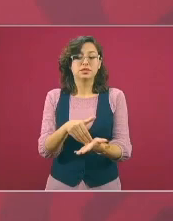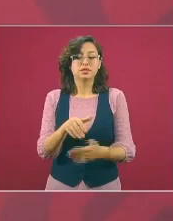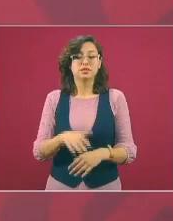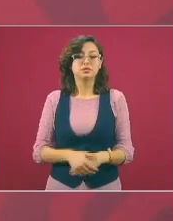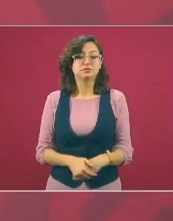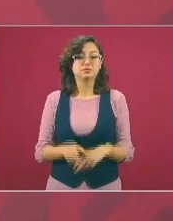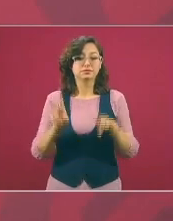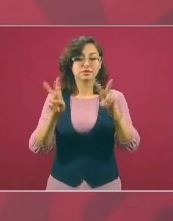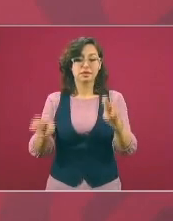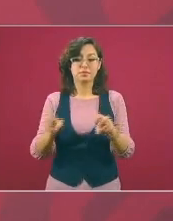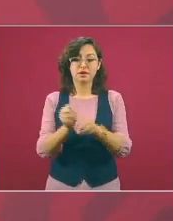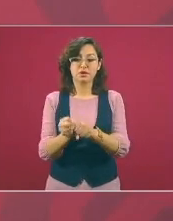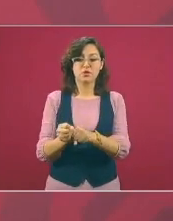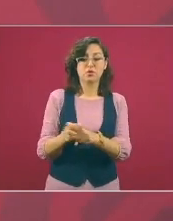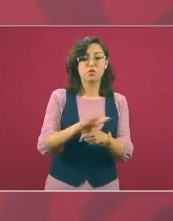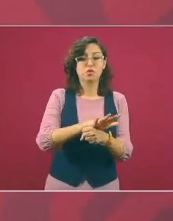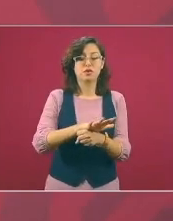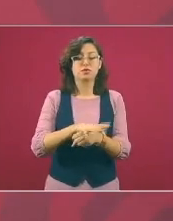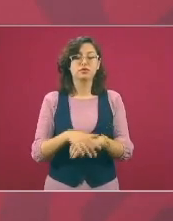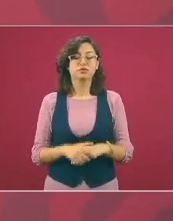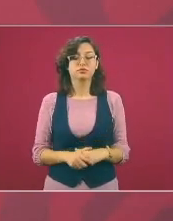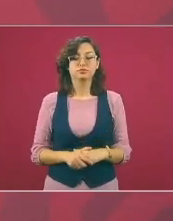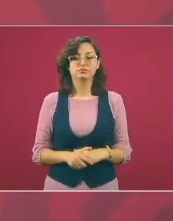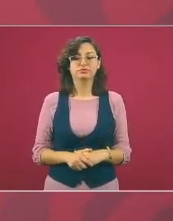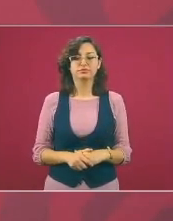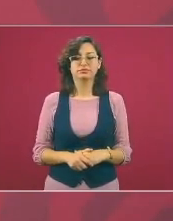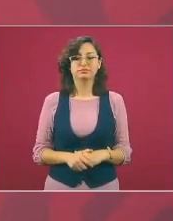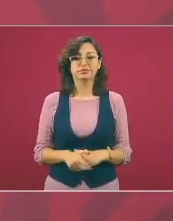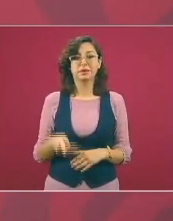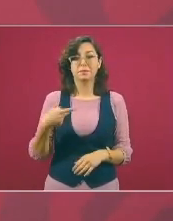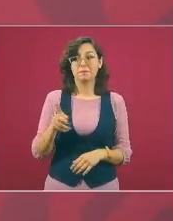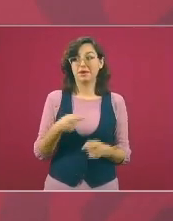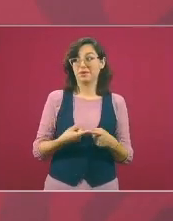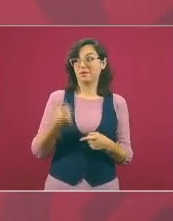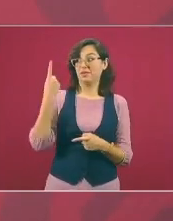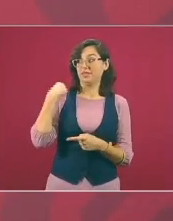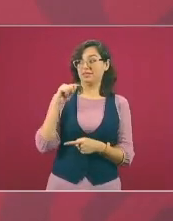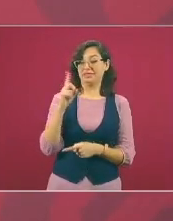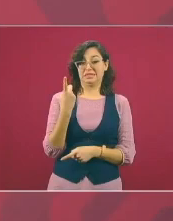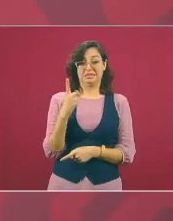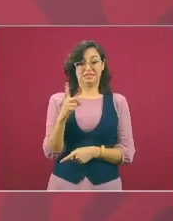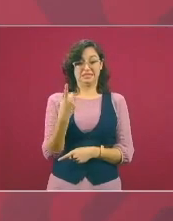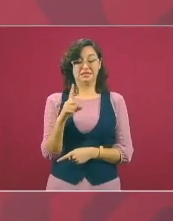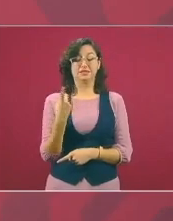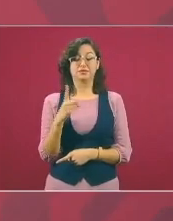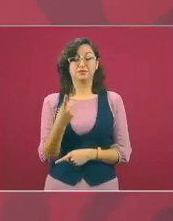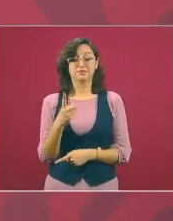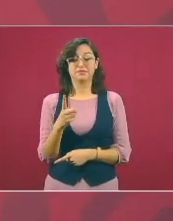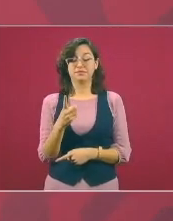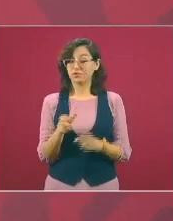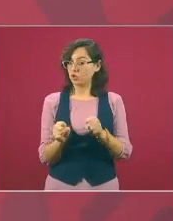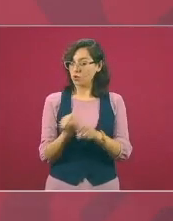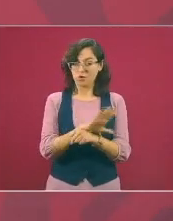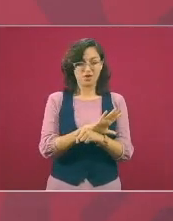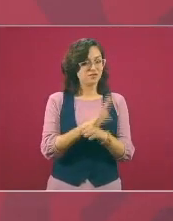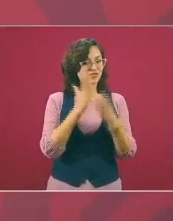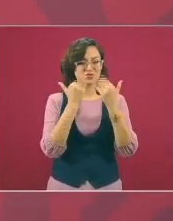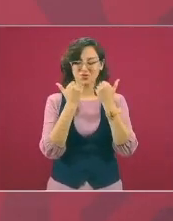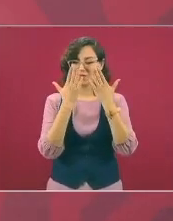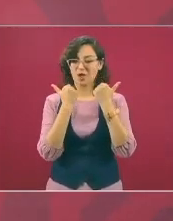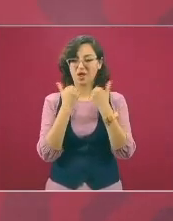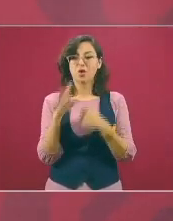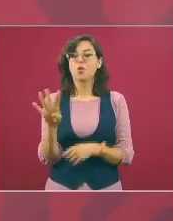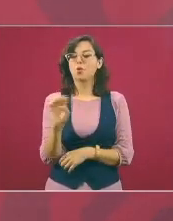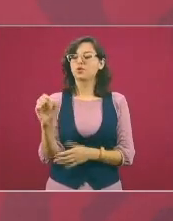Finalmente, el presidente reiteró que la fecha para el regreso a actividades es el próximo 17 de mayo, solo para